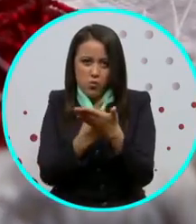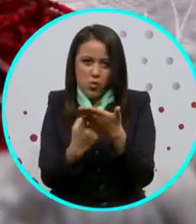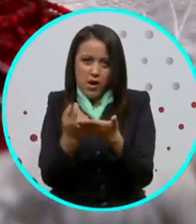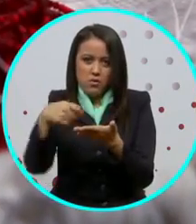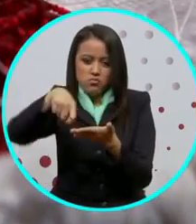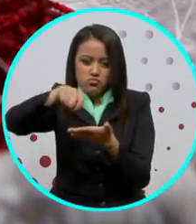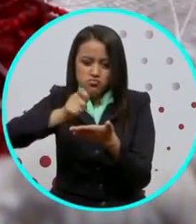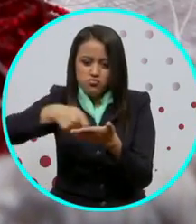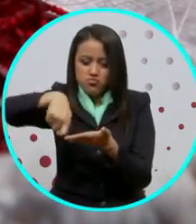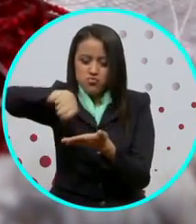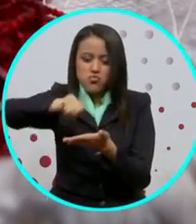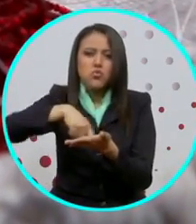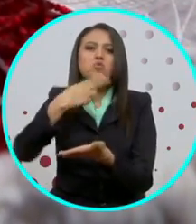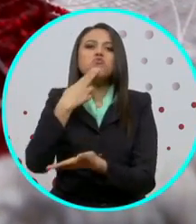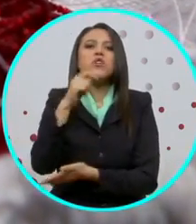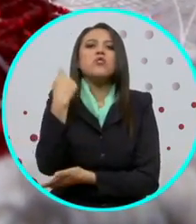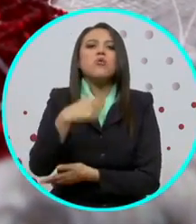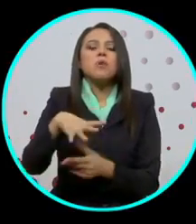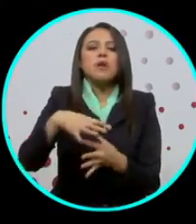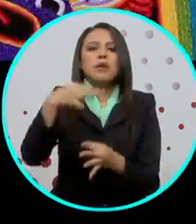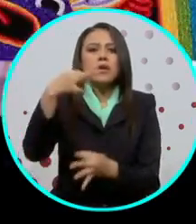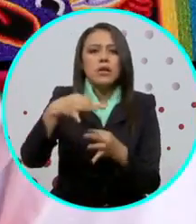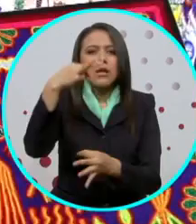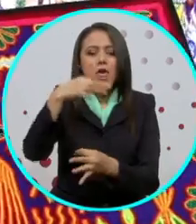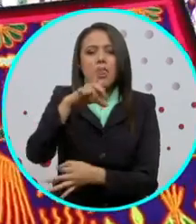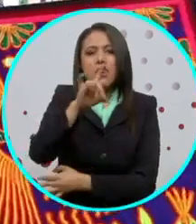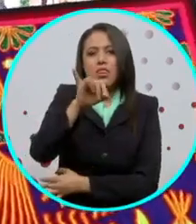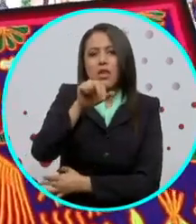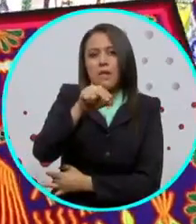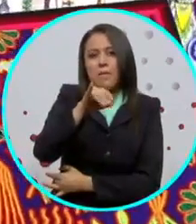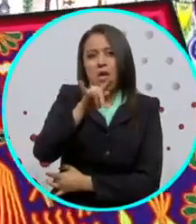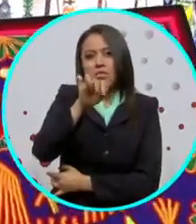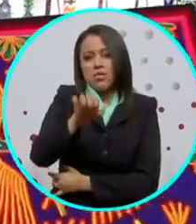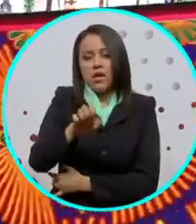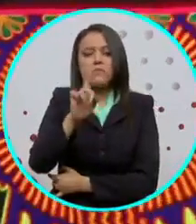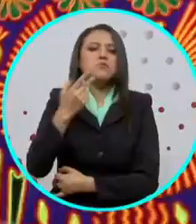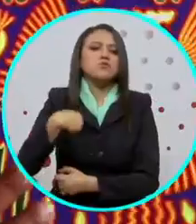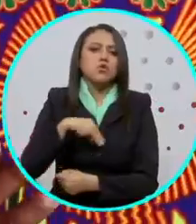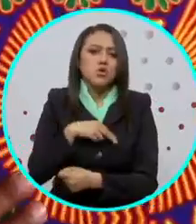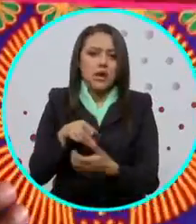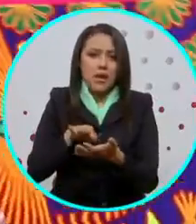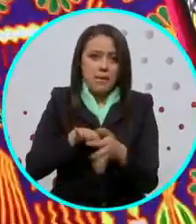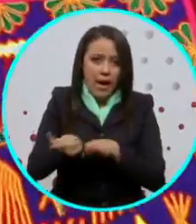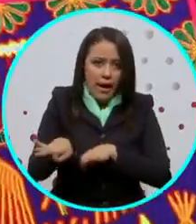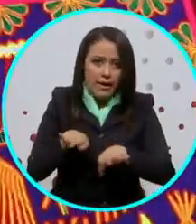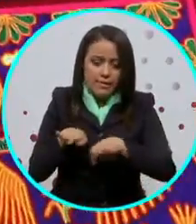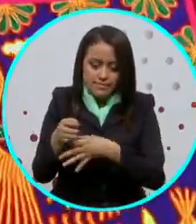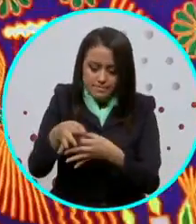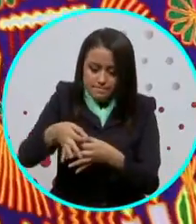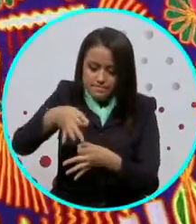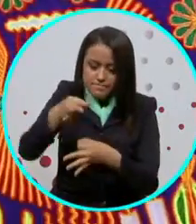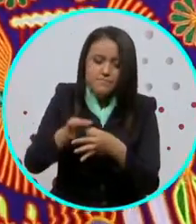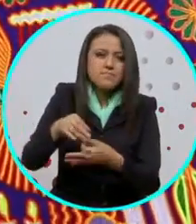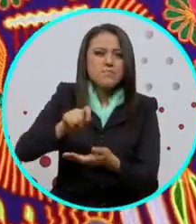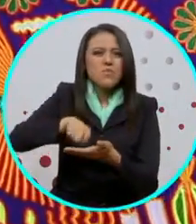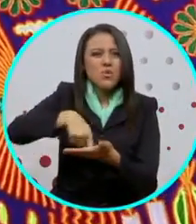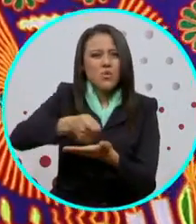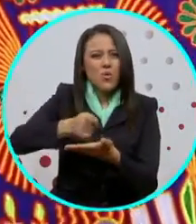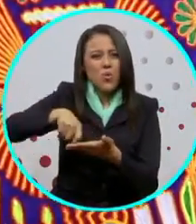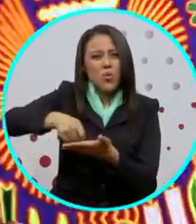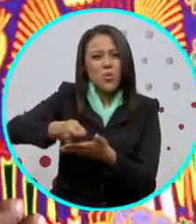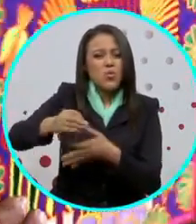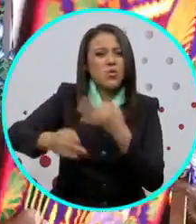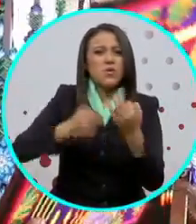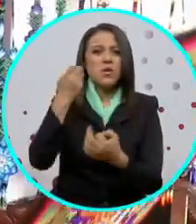El hilo que uso se llama hilo diamante, con eso trabajo yo. Aquí es donde pongo